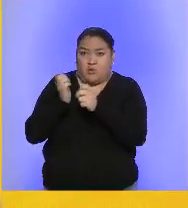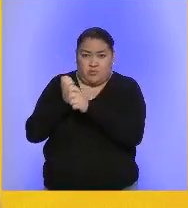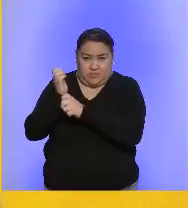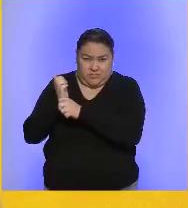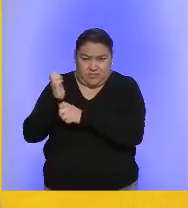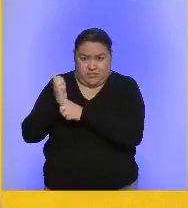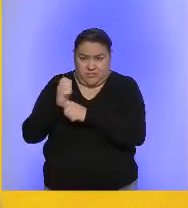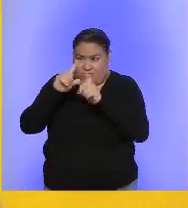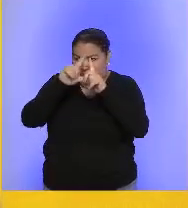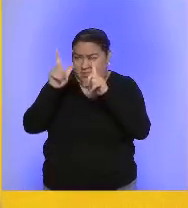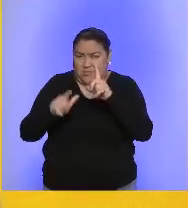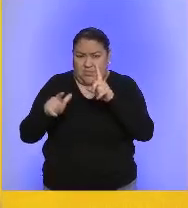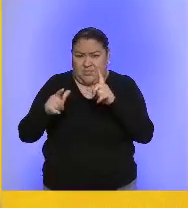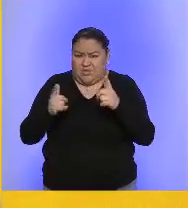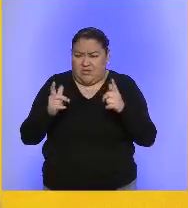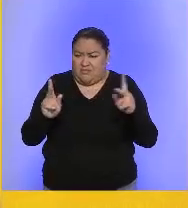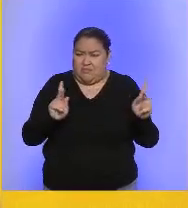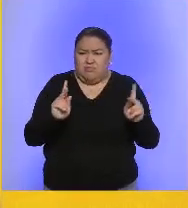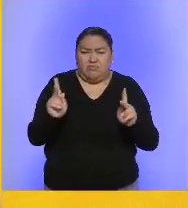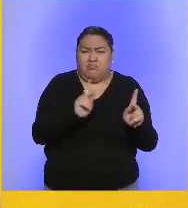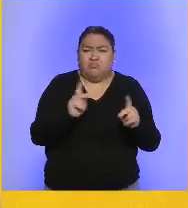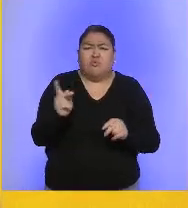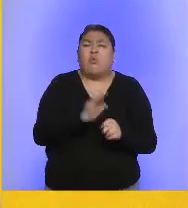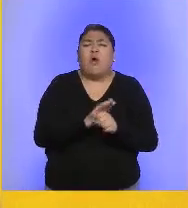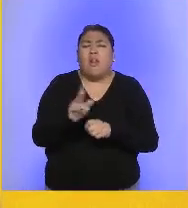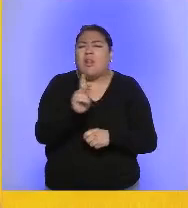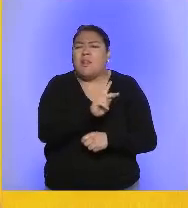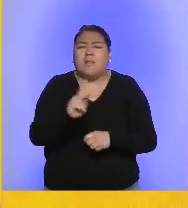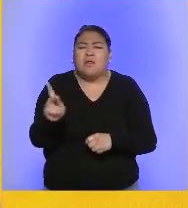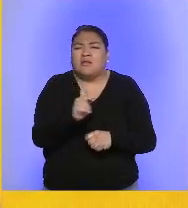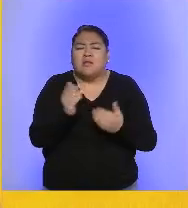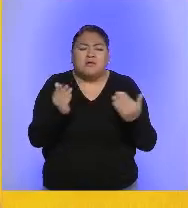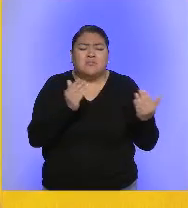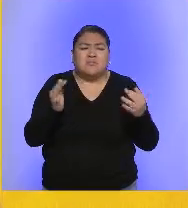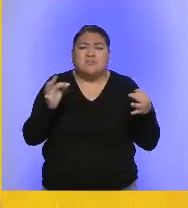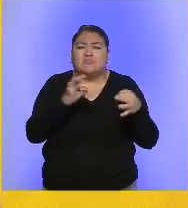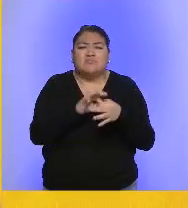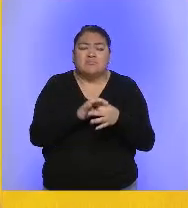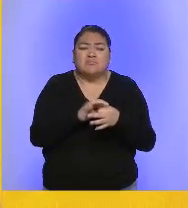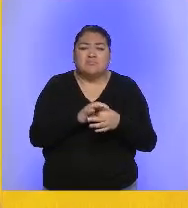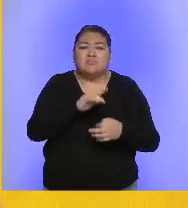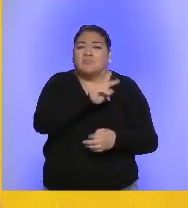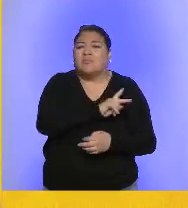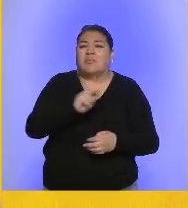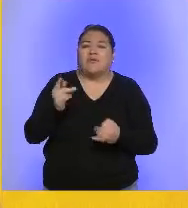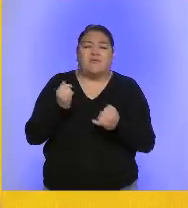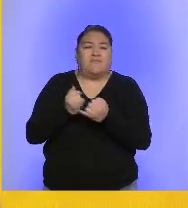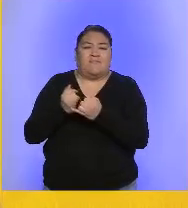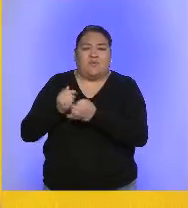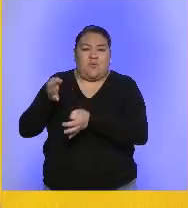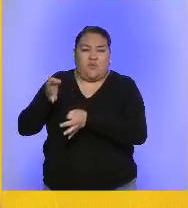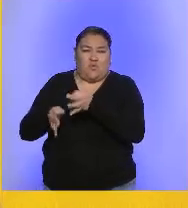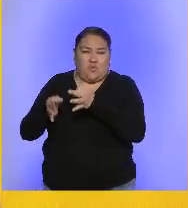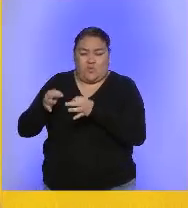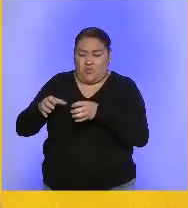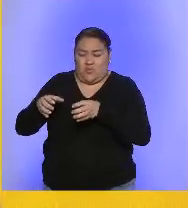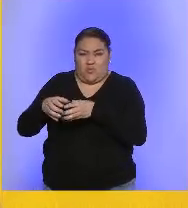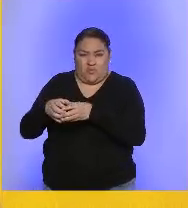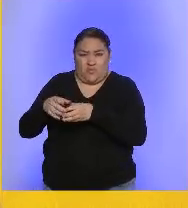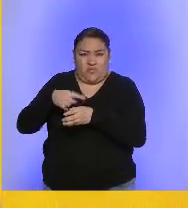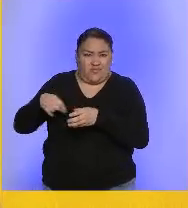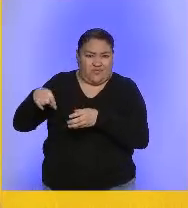hubo una tendencia de los órganos jurisdiccionales electorales para la protección de